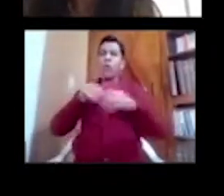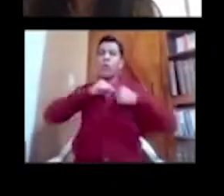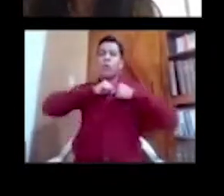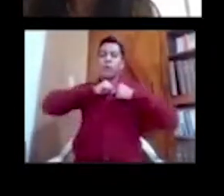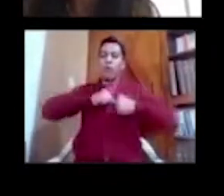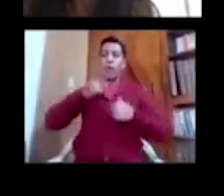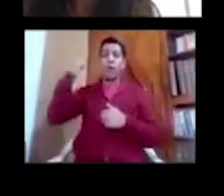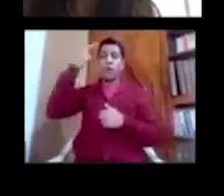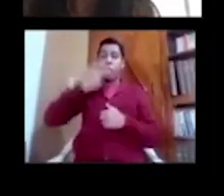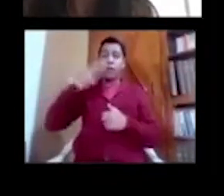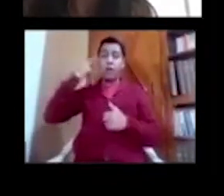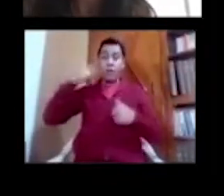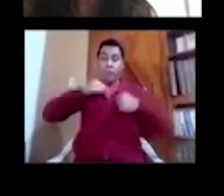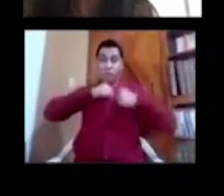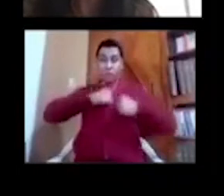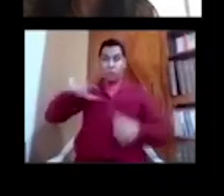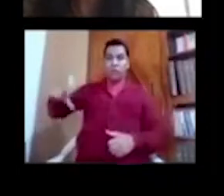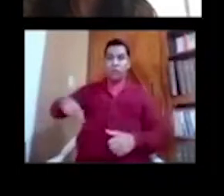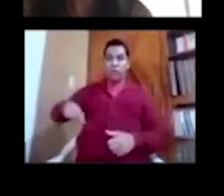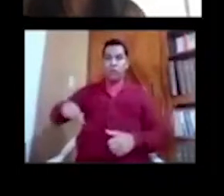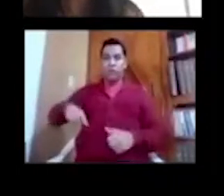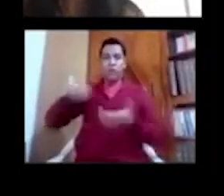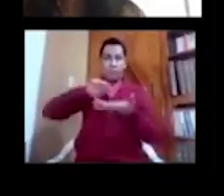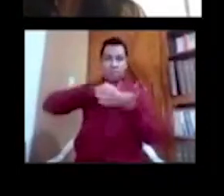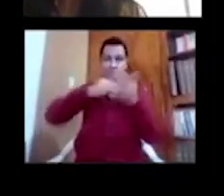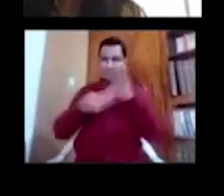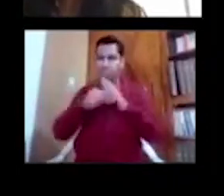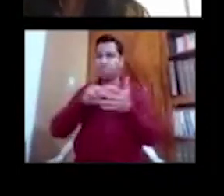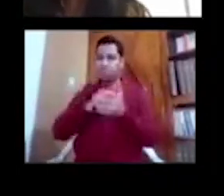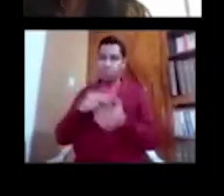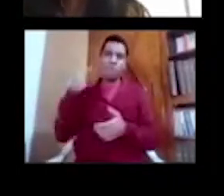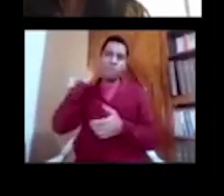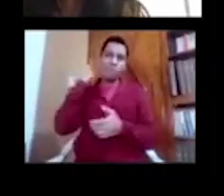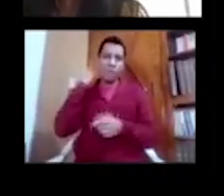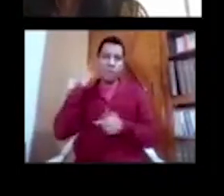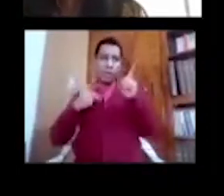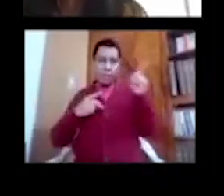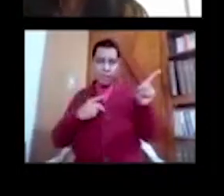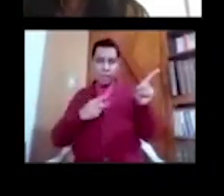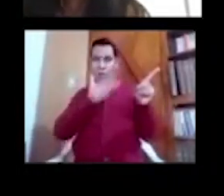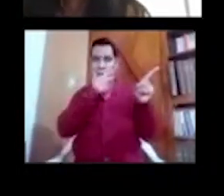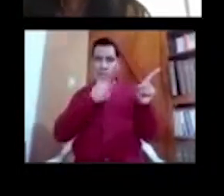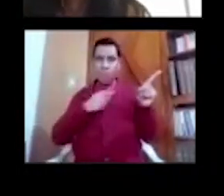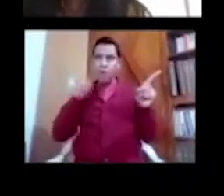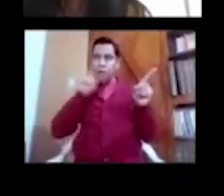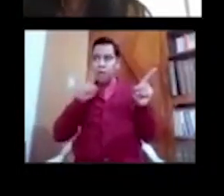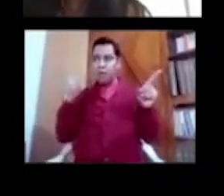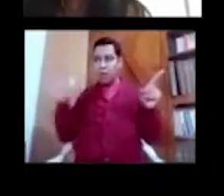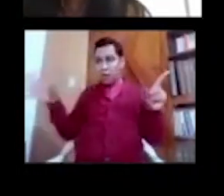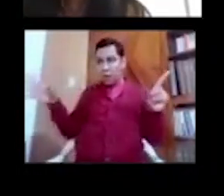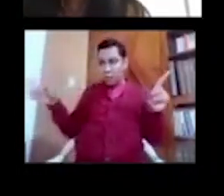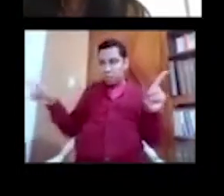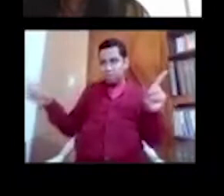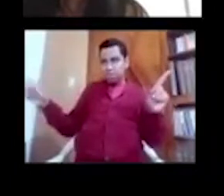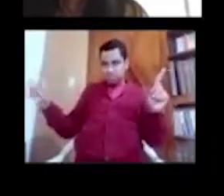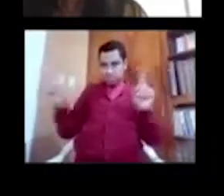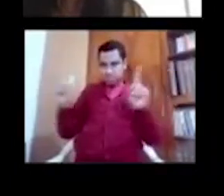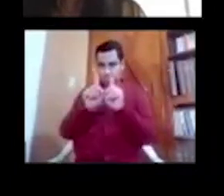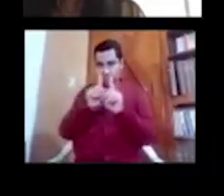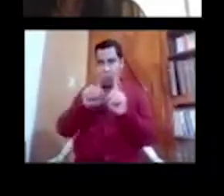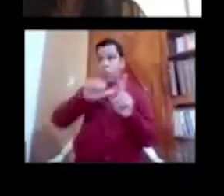son resultado de estrategias políticas de casar a la hija de un gobernante de otra